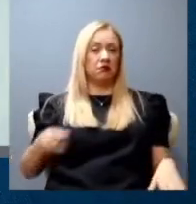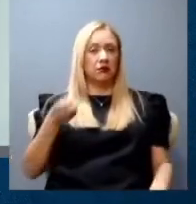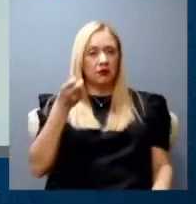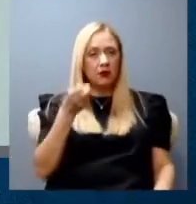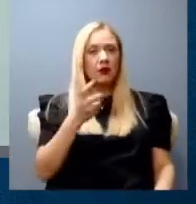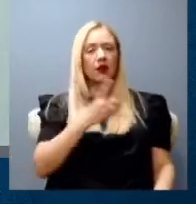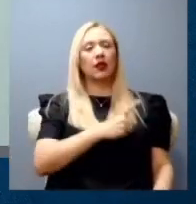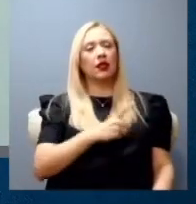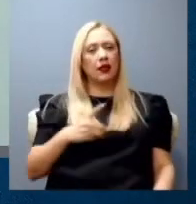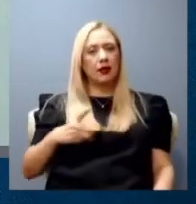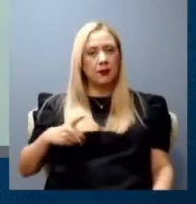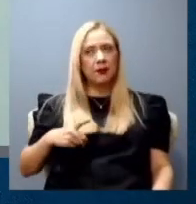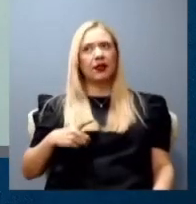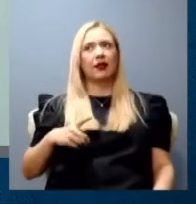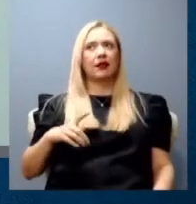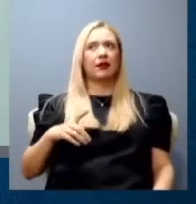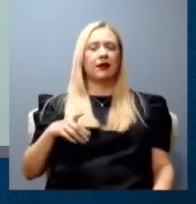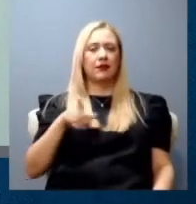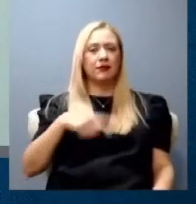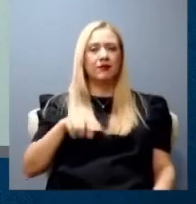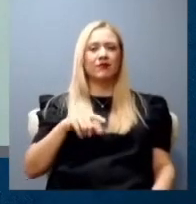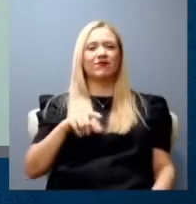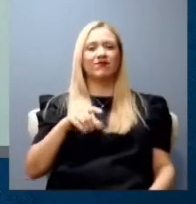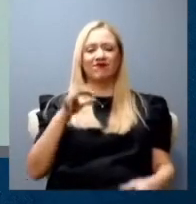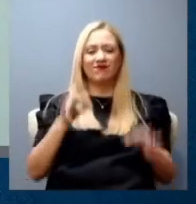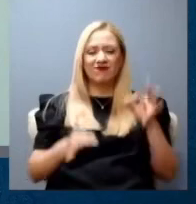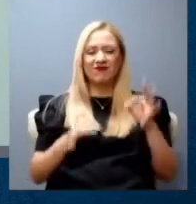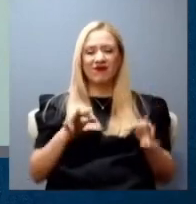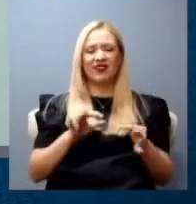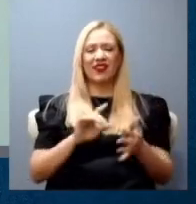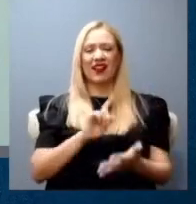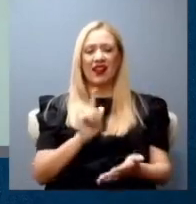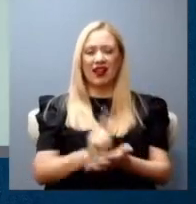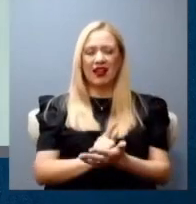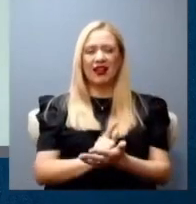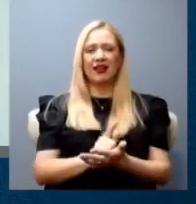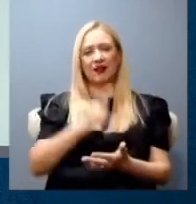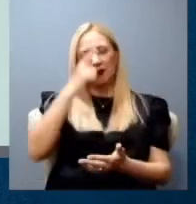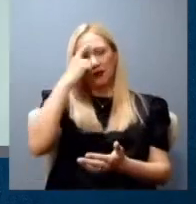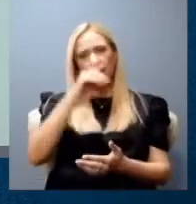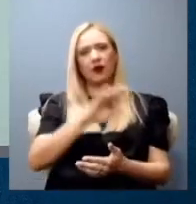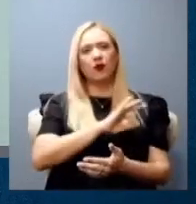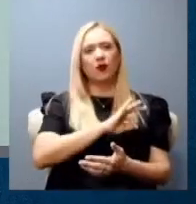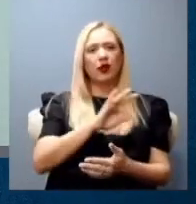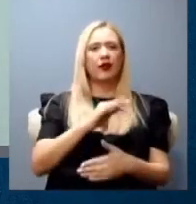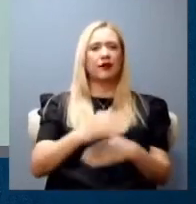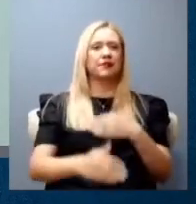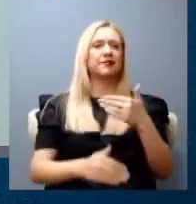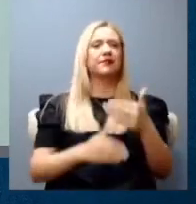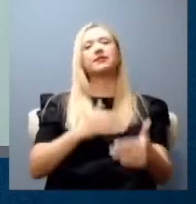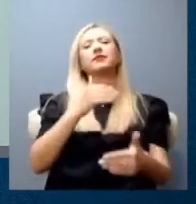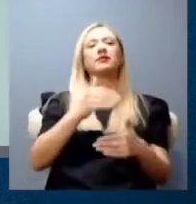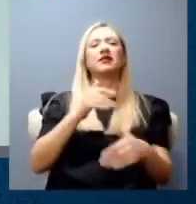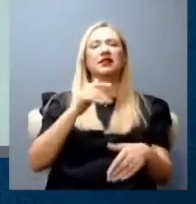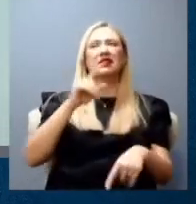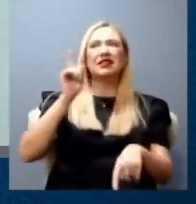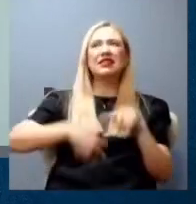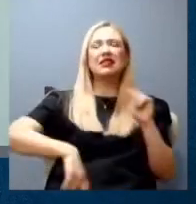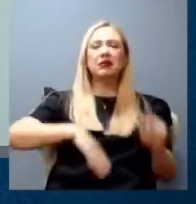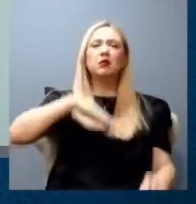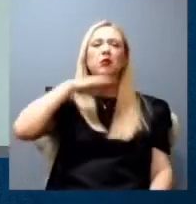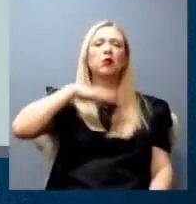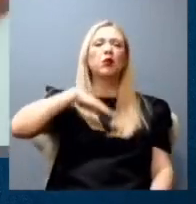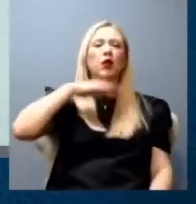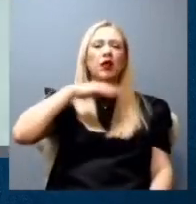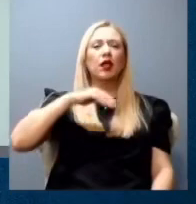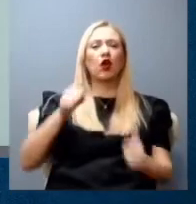de qué maneras también podemos interpretar el derecho específico para poder salir de esta impunidad que existe, ya sea de